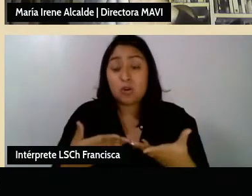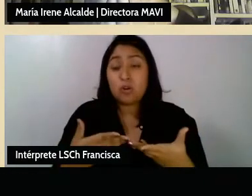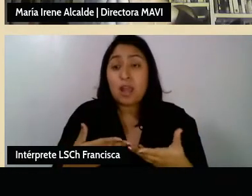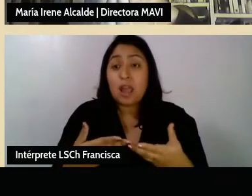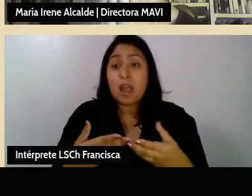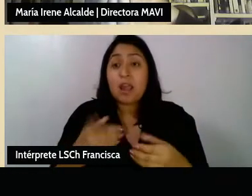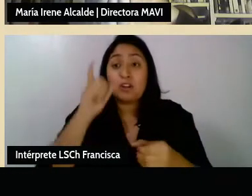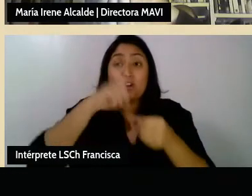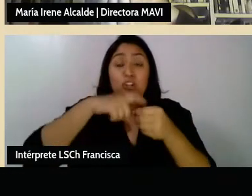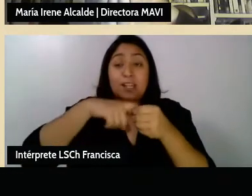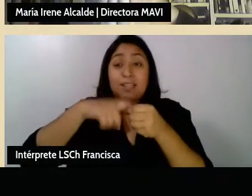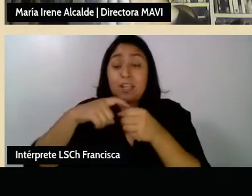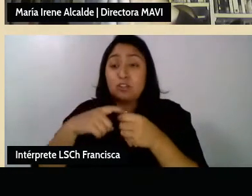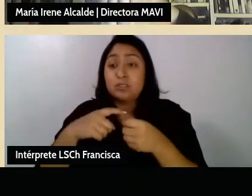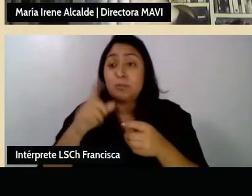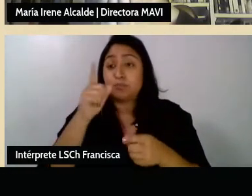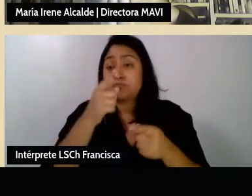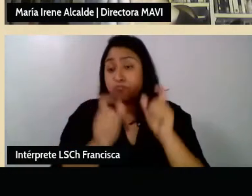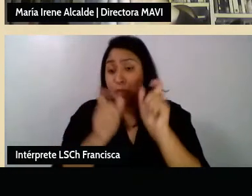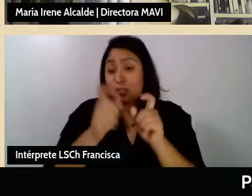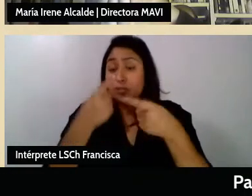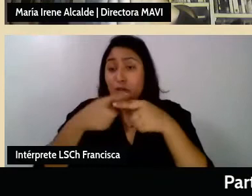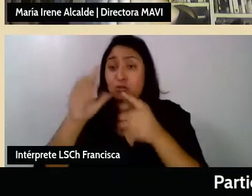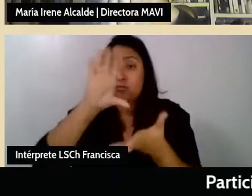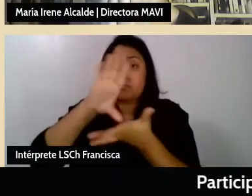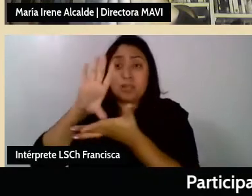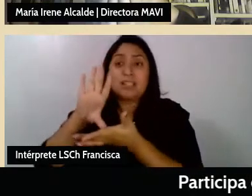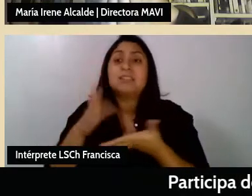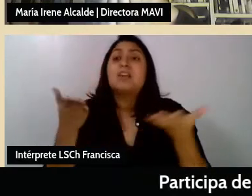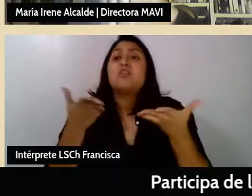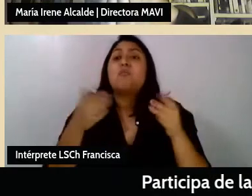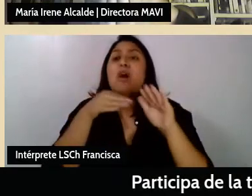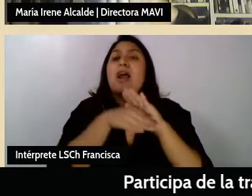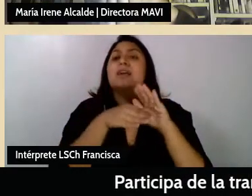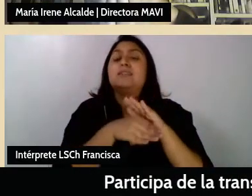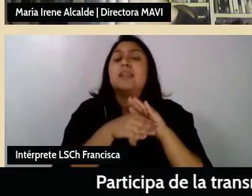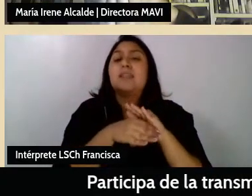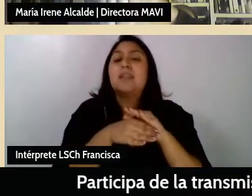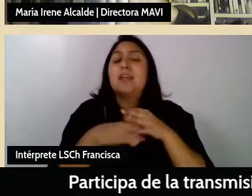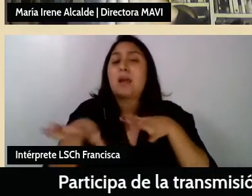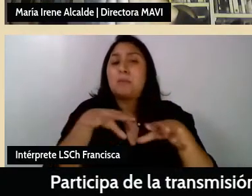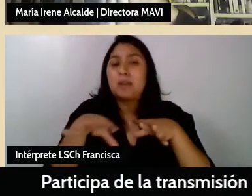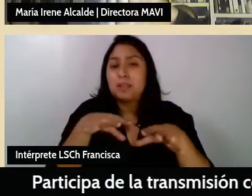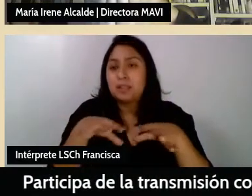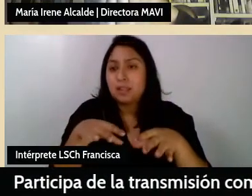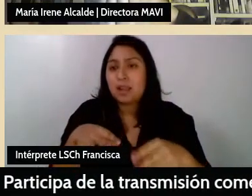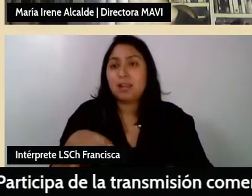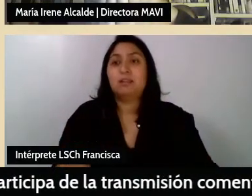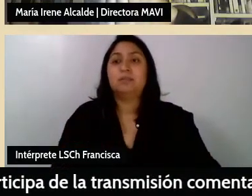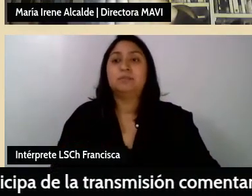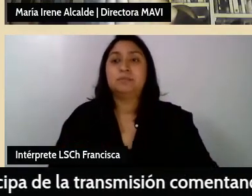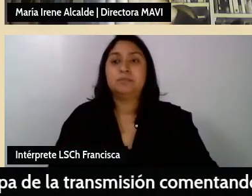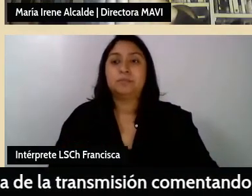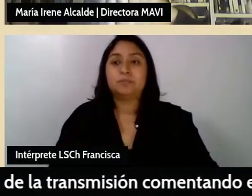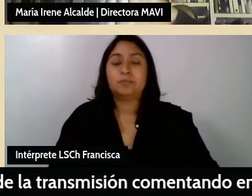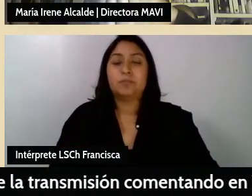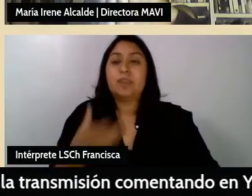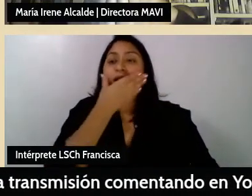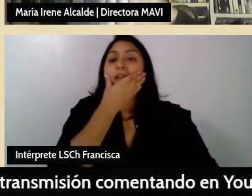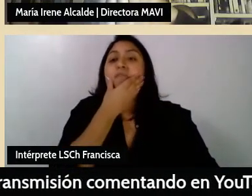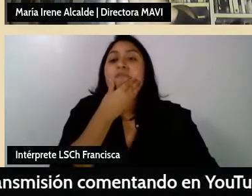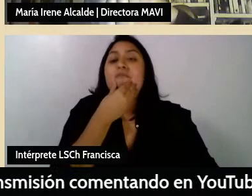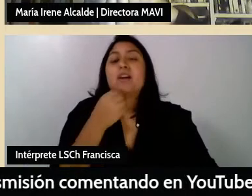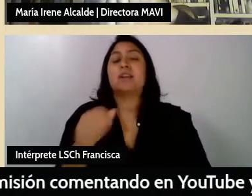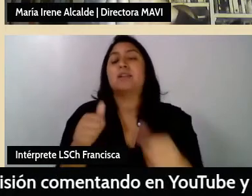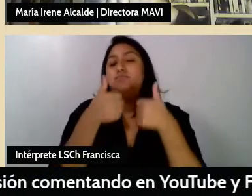personas de otros países, cómo pueden acceder a todo ese material que ha emanado de esta muy bella y buena